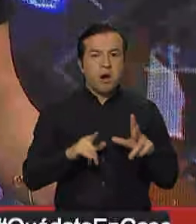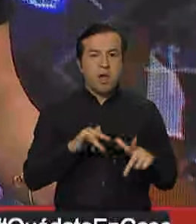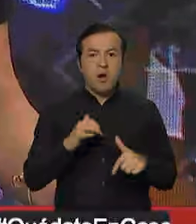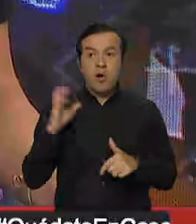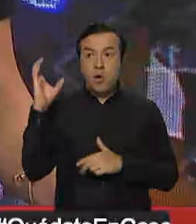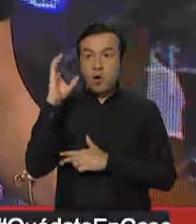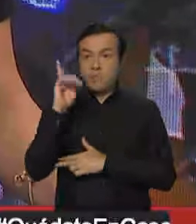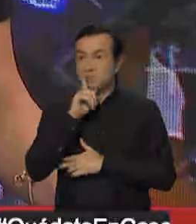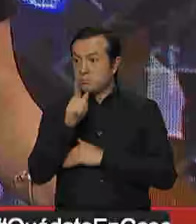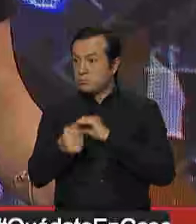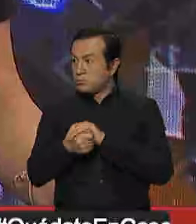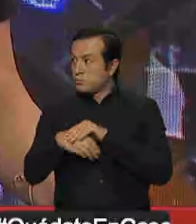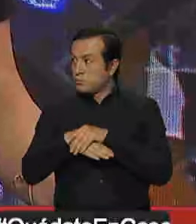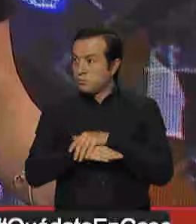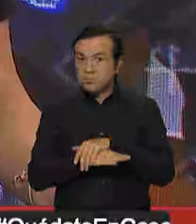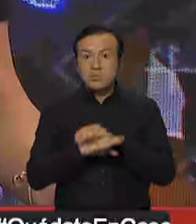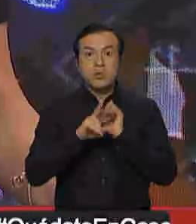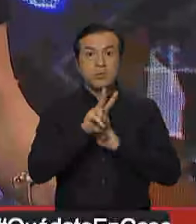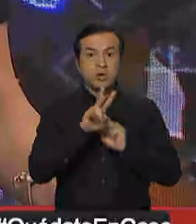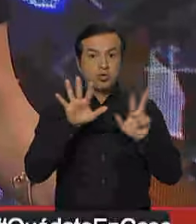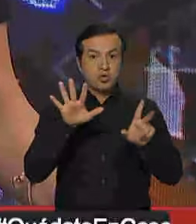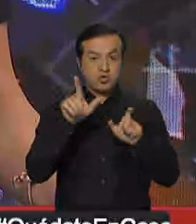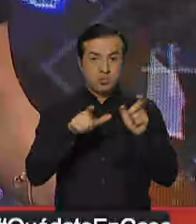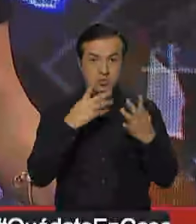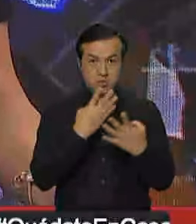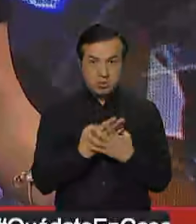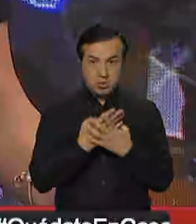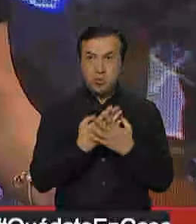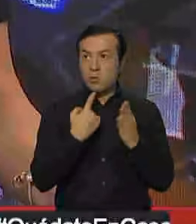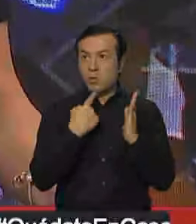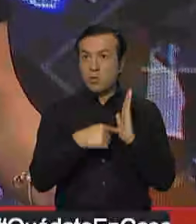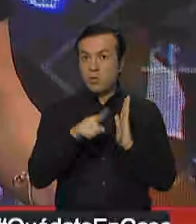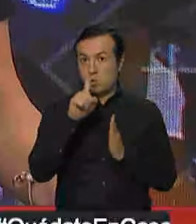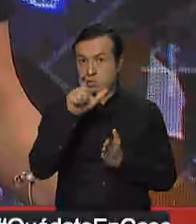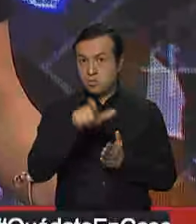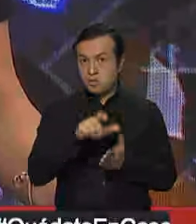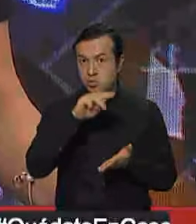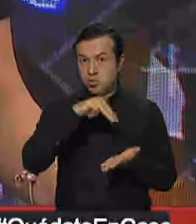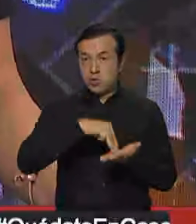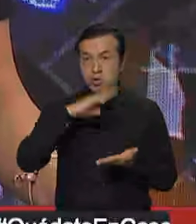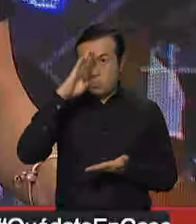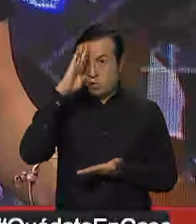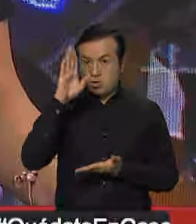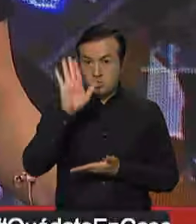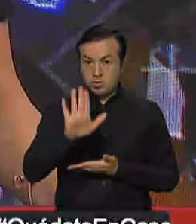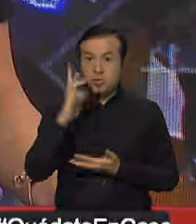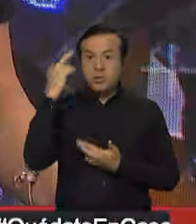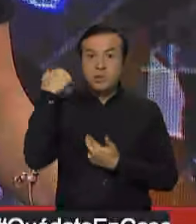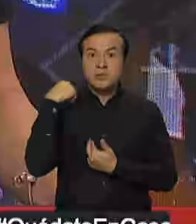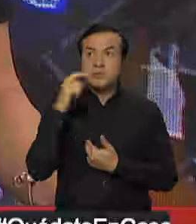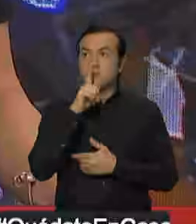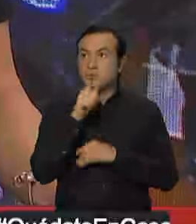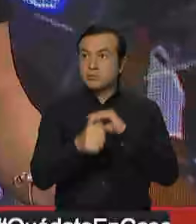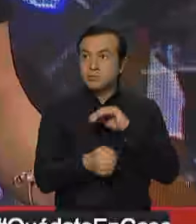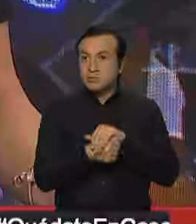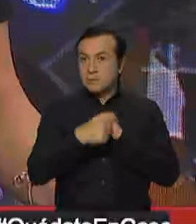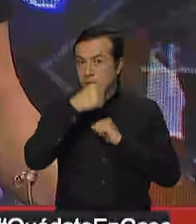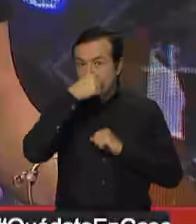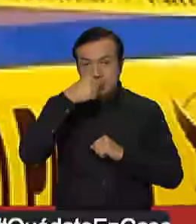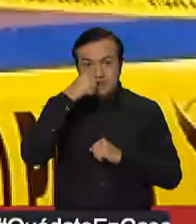desde Colombia. El operativo dejó 28 detenidos, entre ellos un miembro activo de la Fuerza Pública encargado de trasladar el